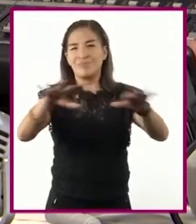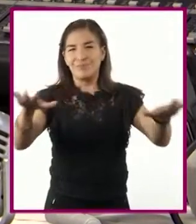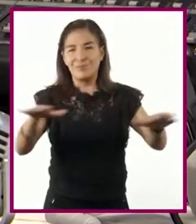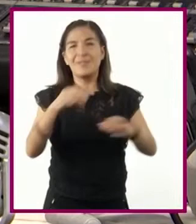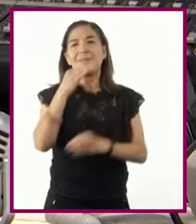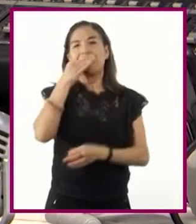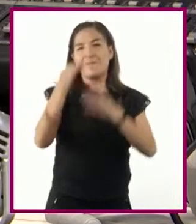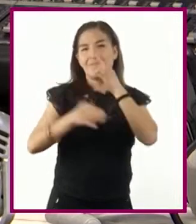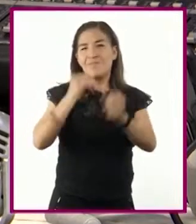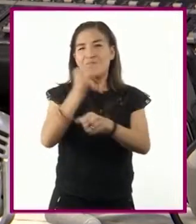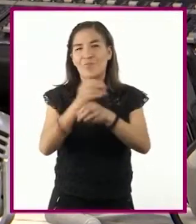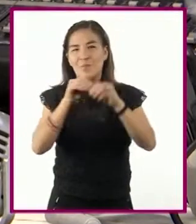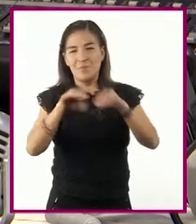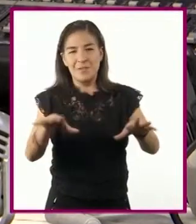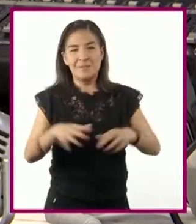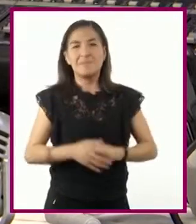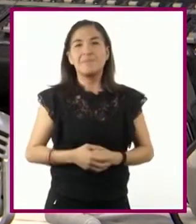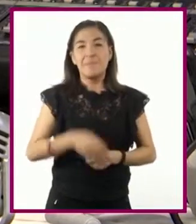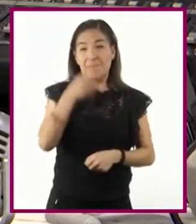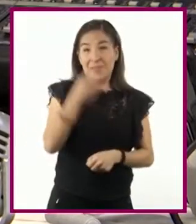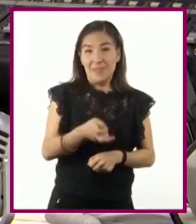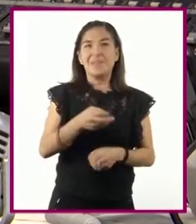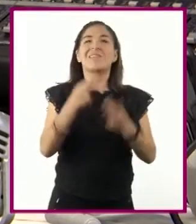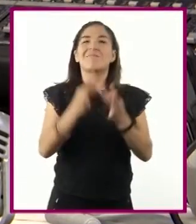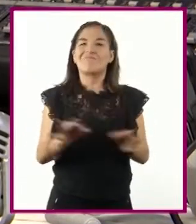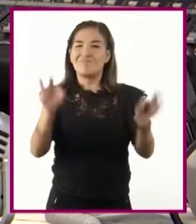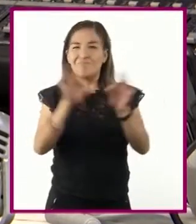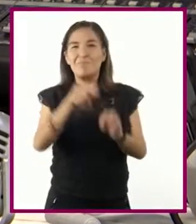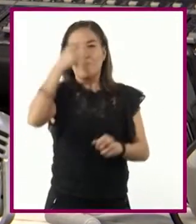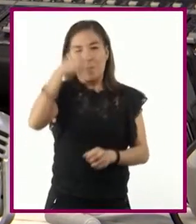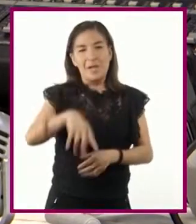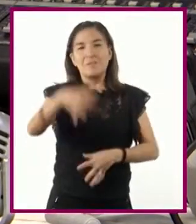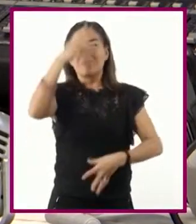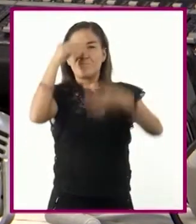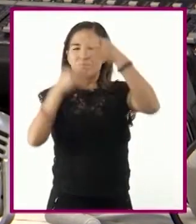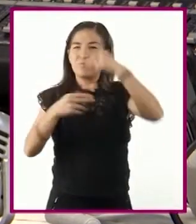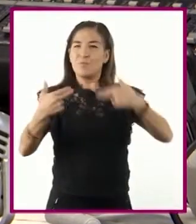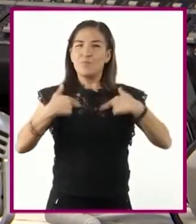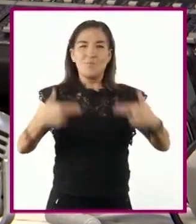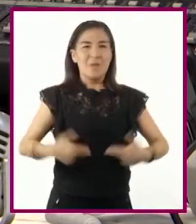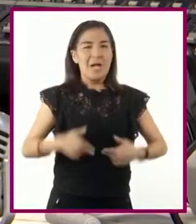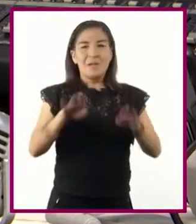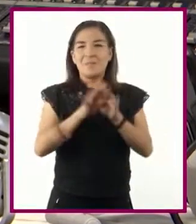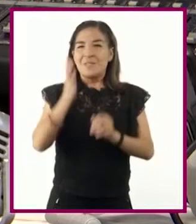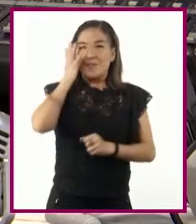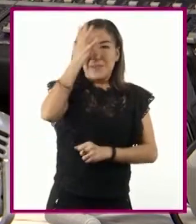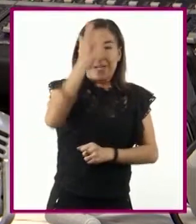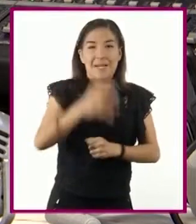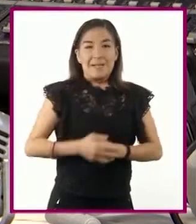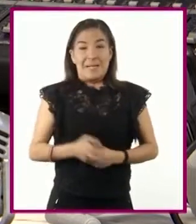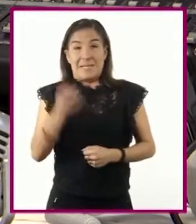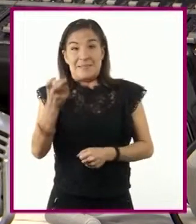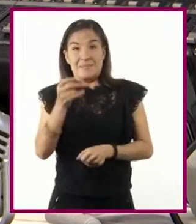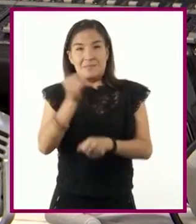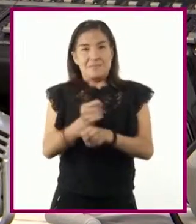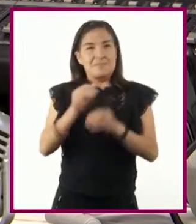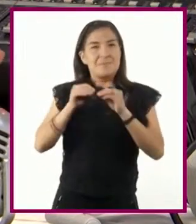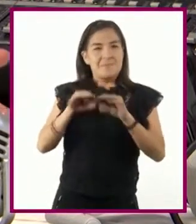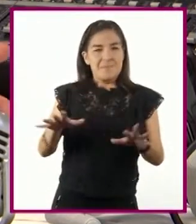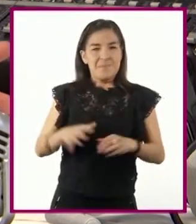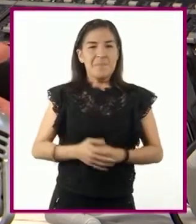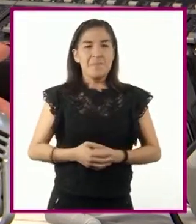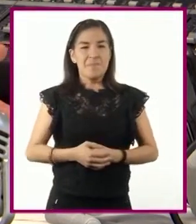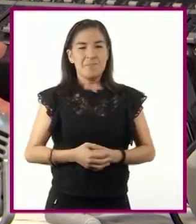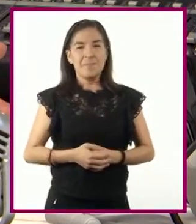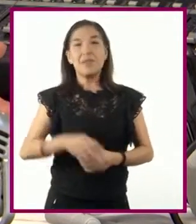información. Son esenciales para el desarrollo humano, puesto que la información y